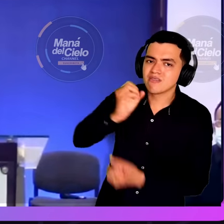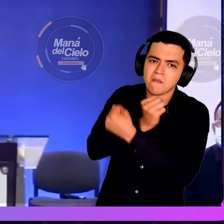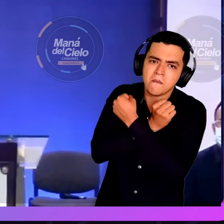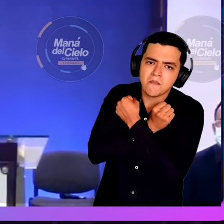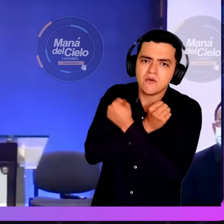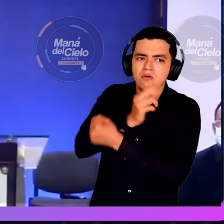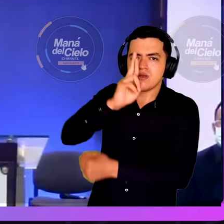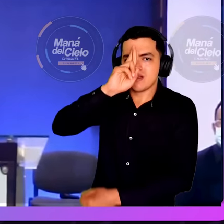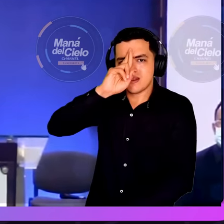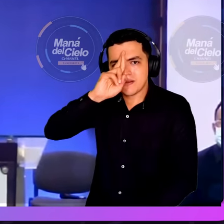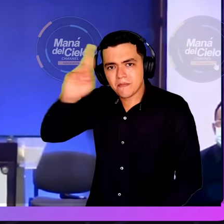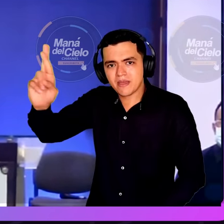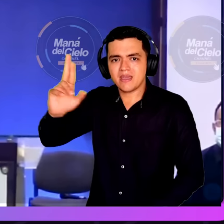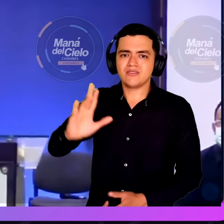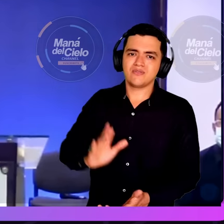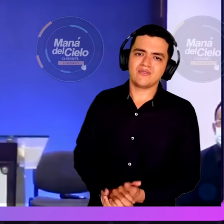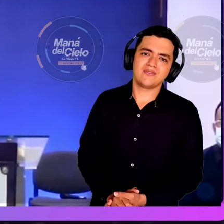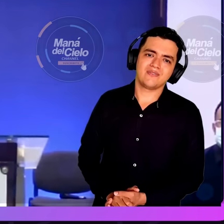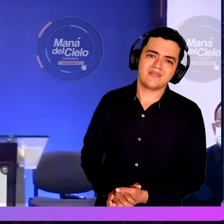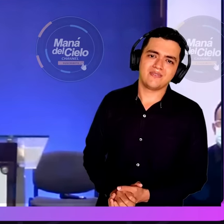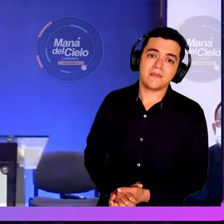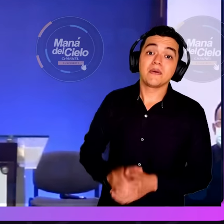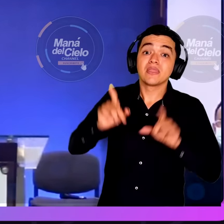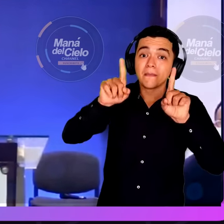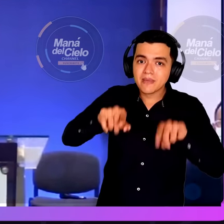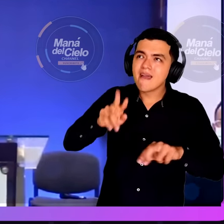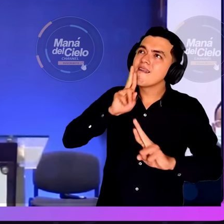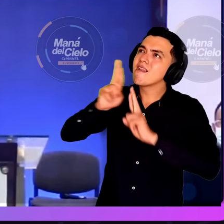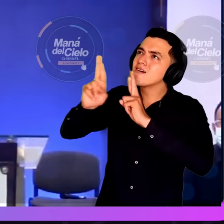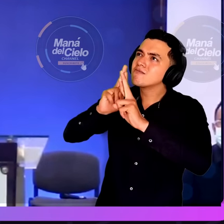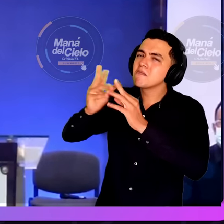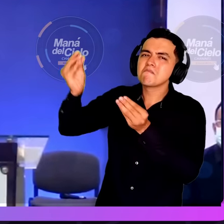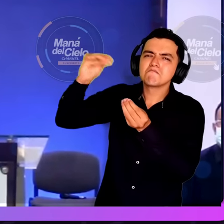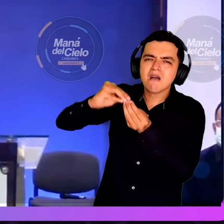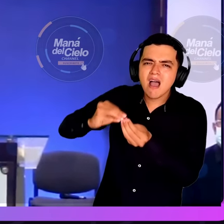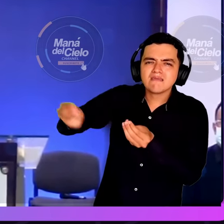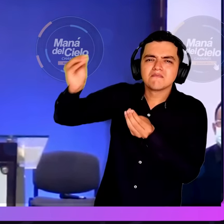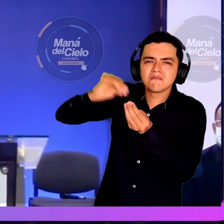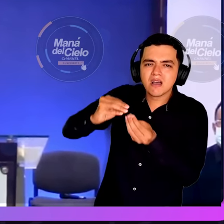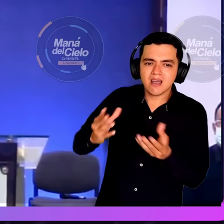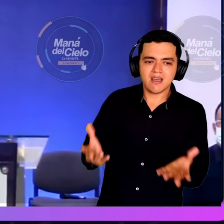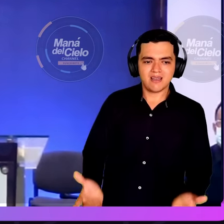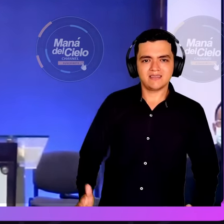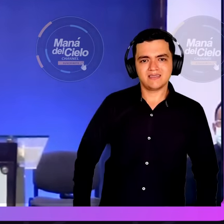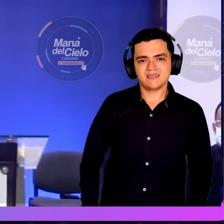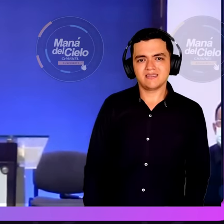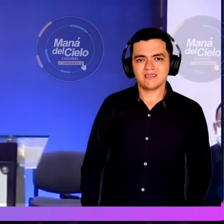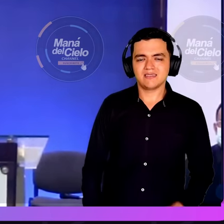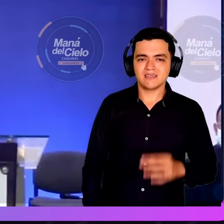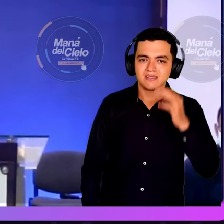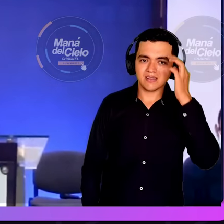que a medida que uno entra más en su cámara se siente más comprometido con Dios.